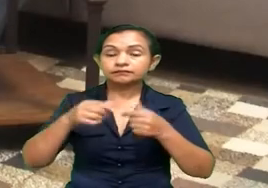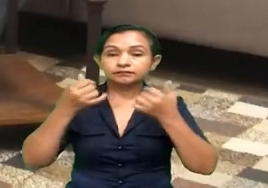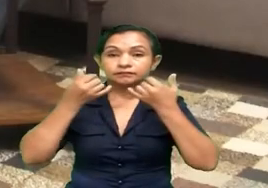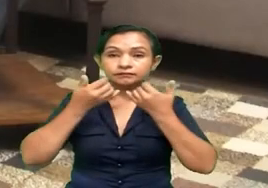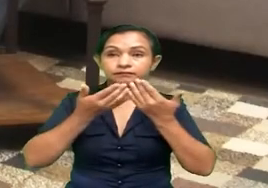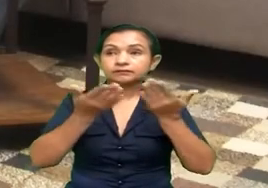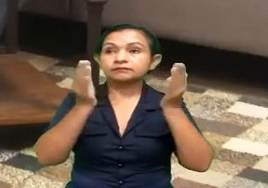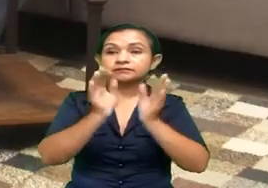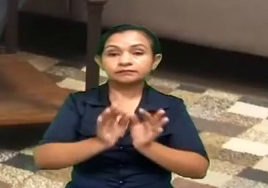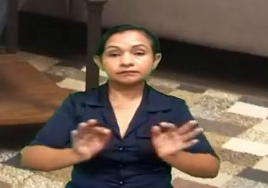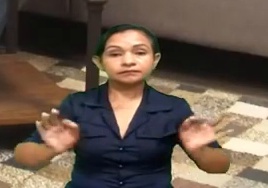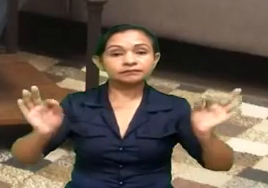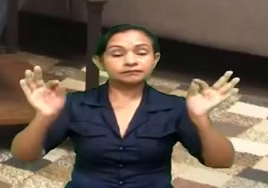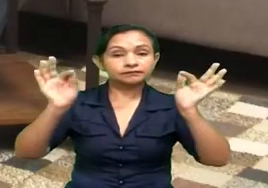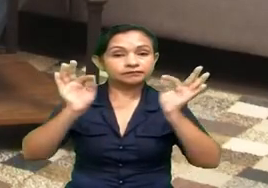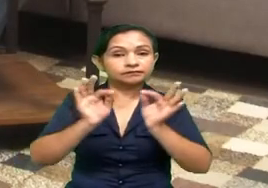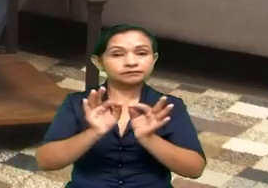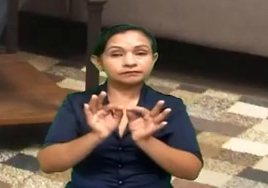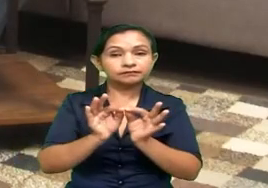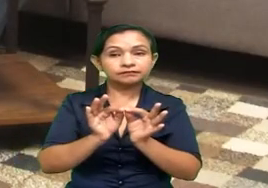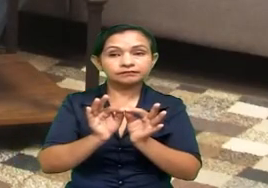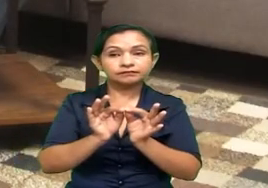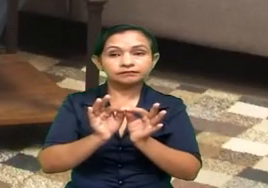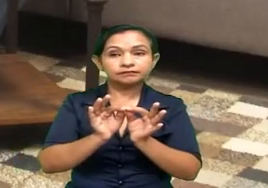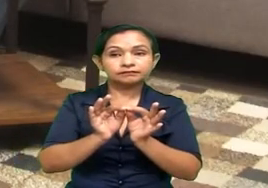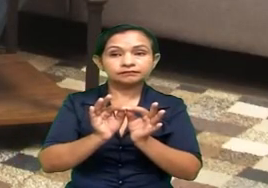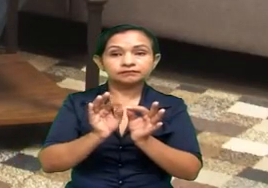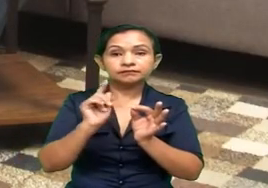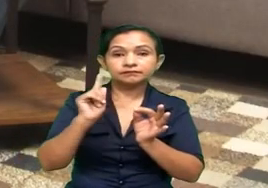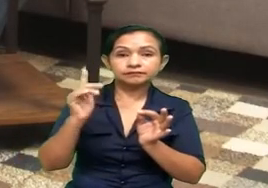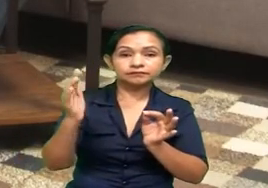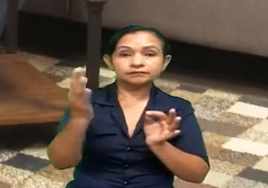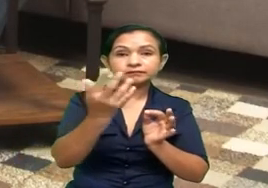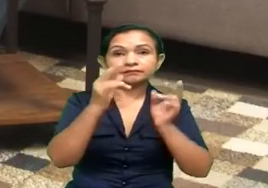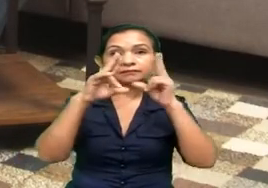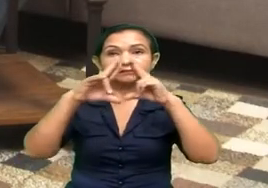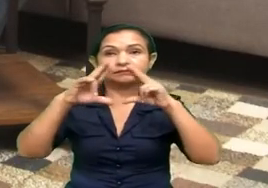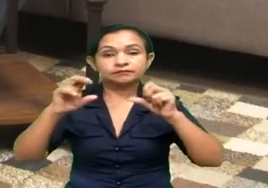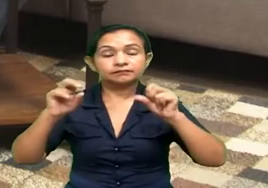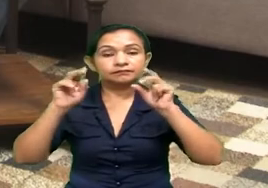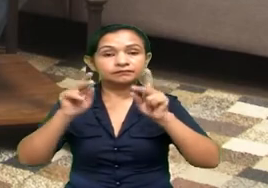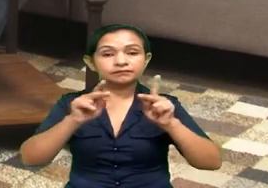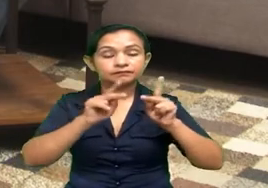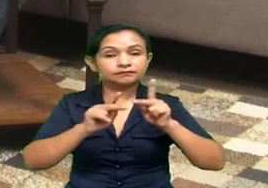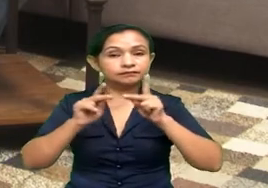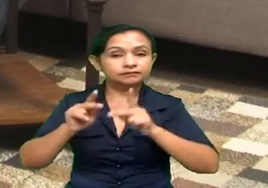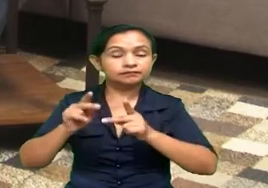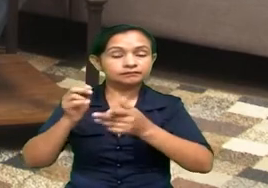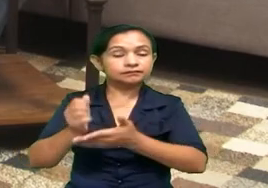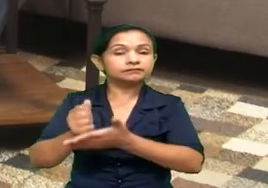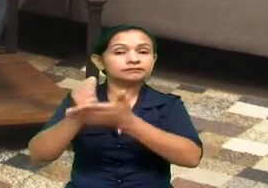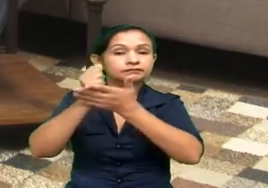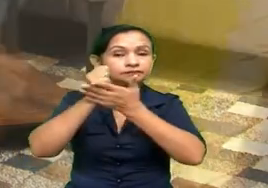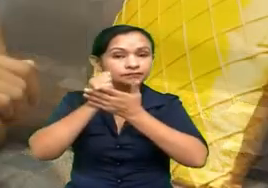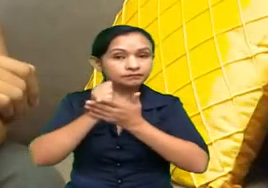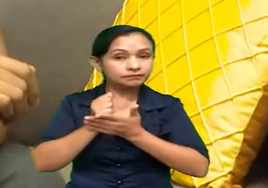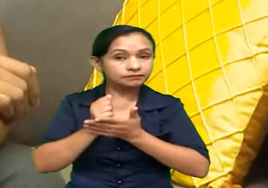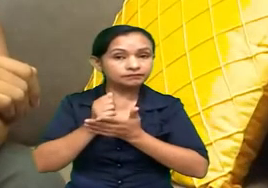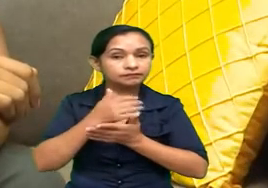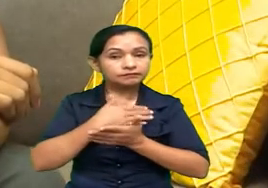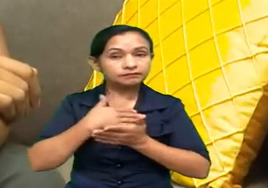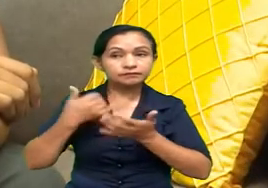tan importante, en particular para nosotros los nicaragüenses, y que creo que esto nos ayuda a estar